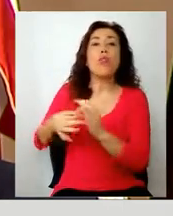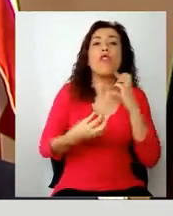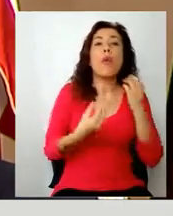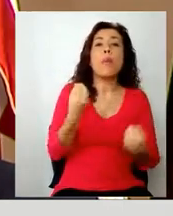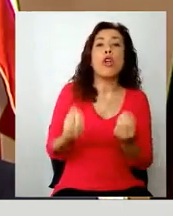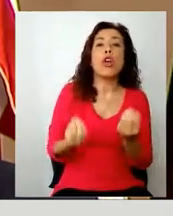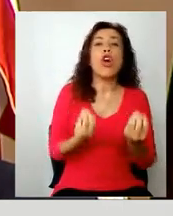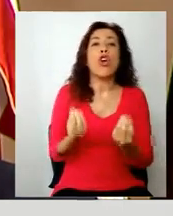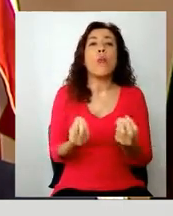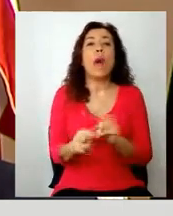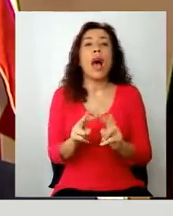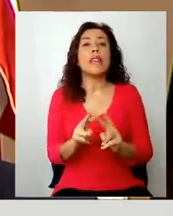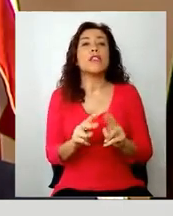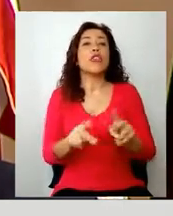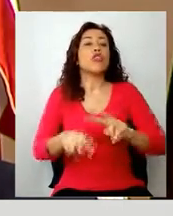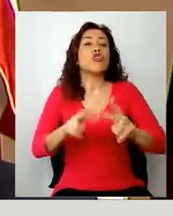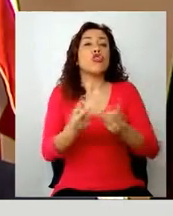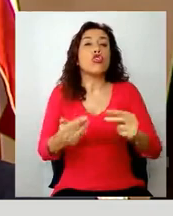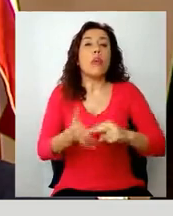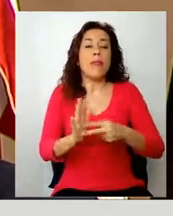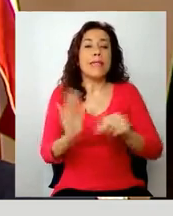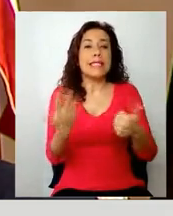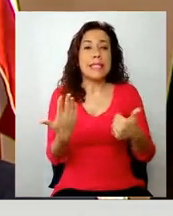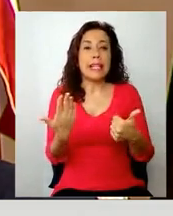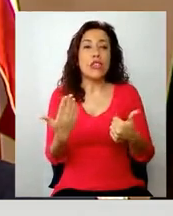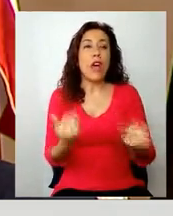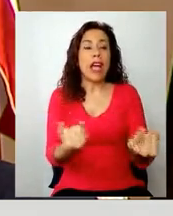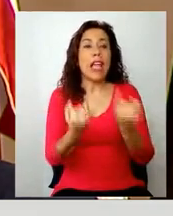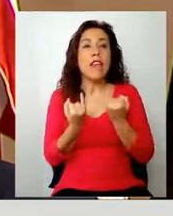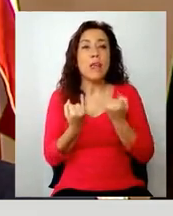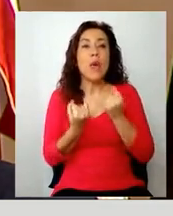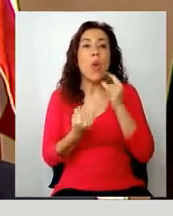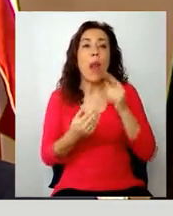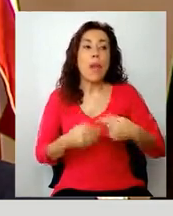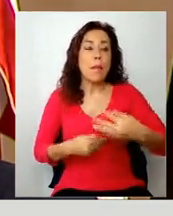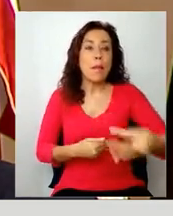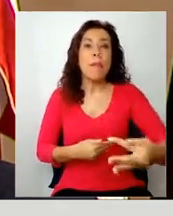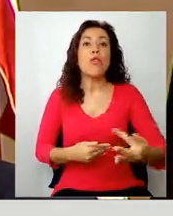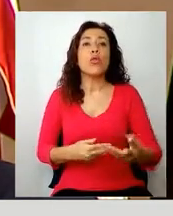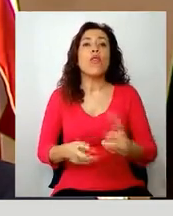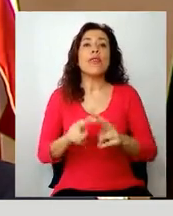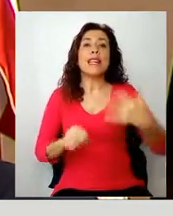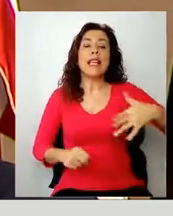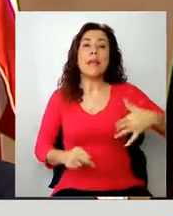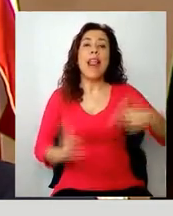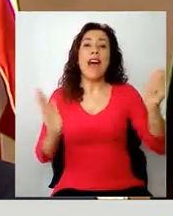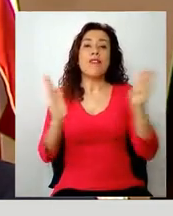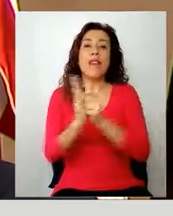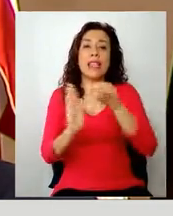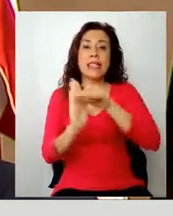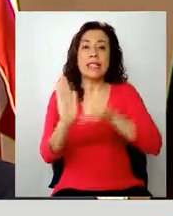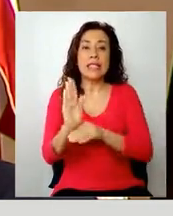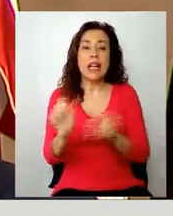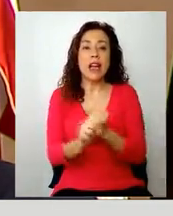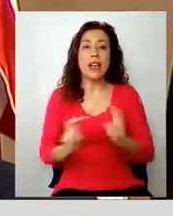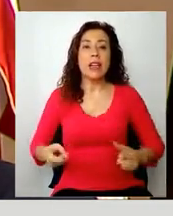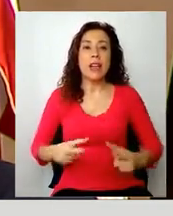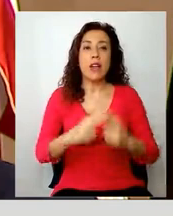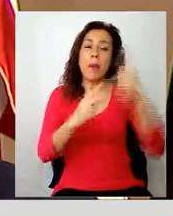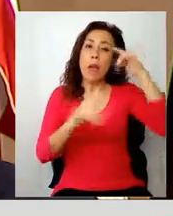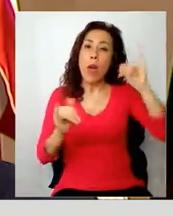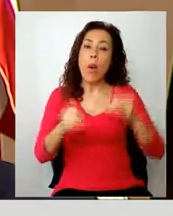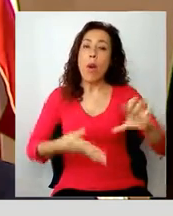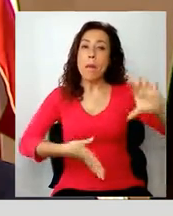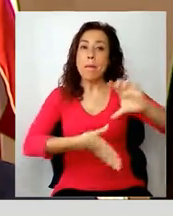superando dichos inconvenientes sexto informar acerca de los próximos sitios importantes en el cronograma de las obras de infraestructura para los Juegos Panamericanos